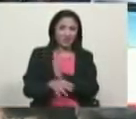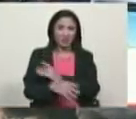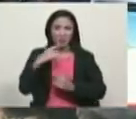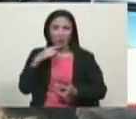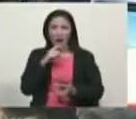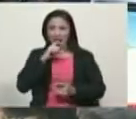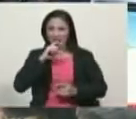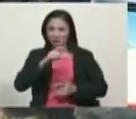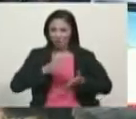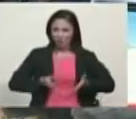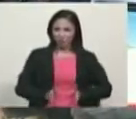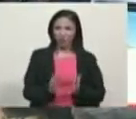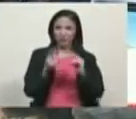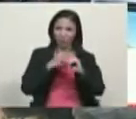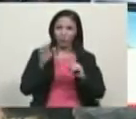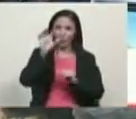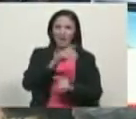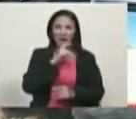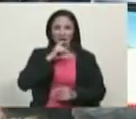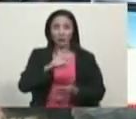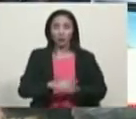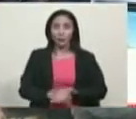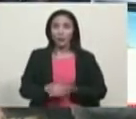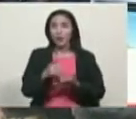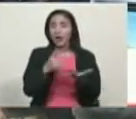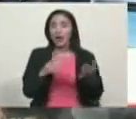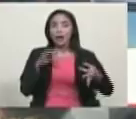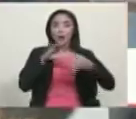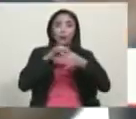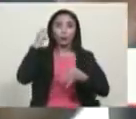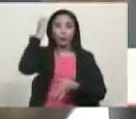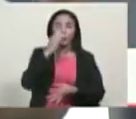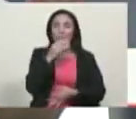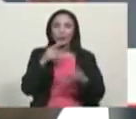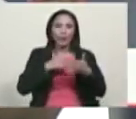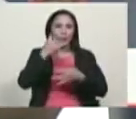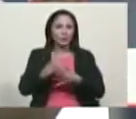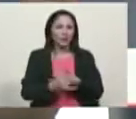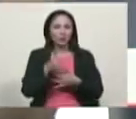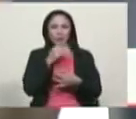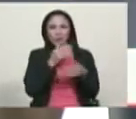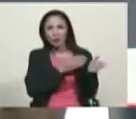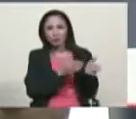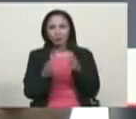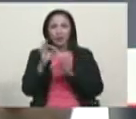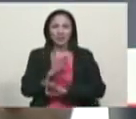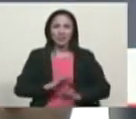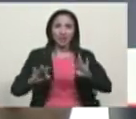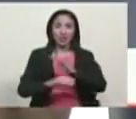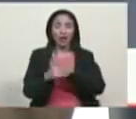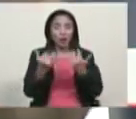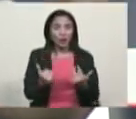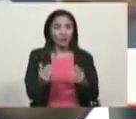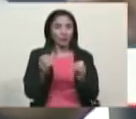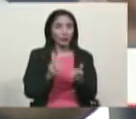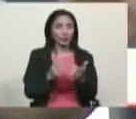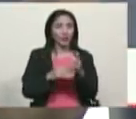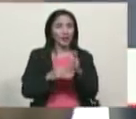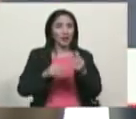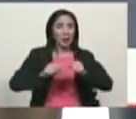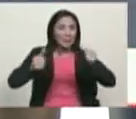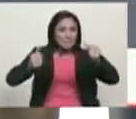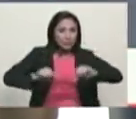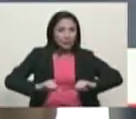xenofobia. Y esta Unión Europea que no tiene proyecto, que está implosionando, ya estamos viendo el Brexit, hemos visto cómo